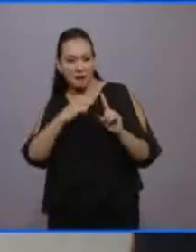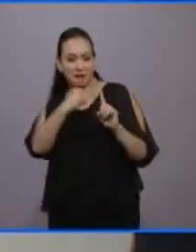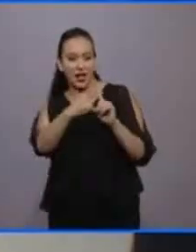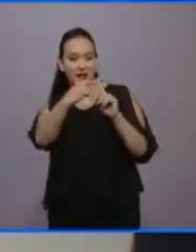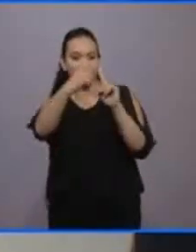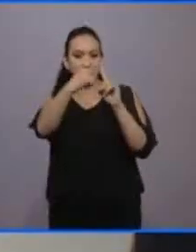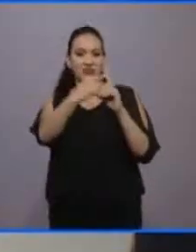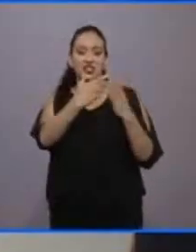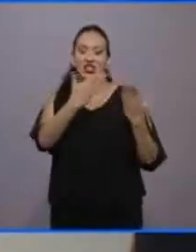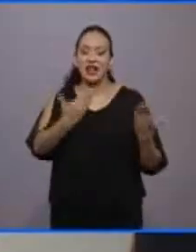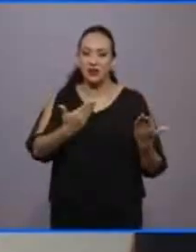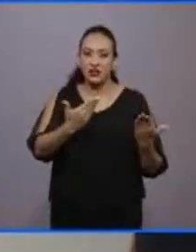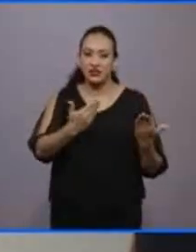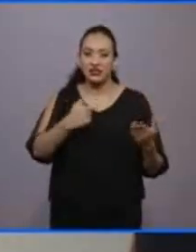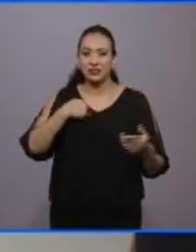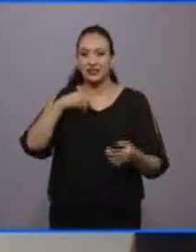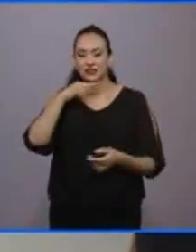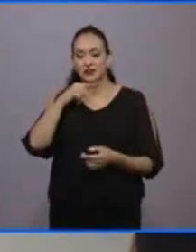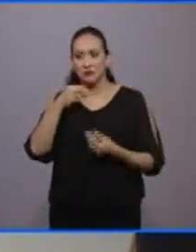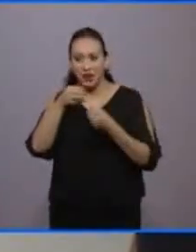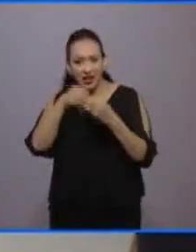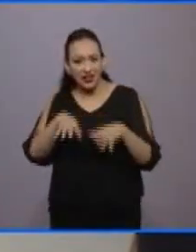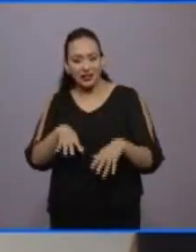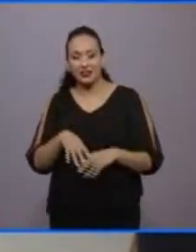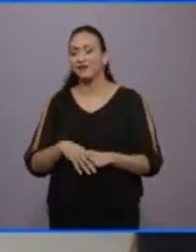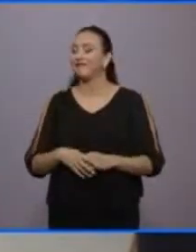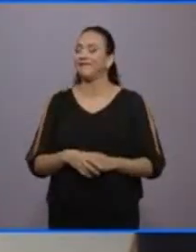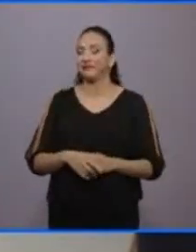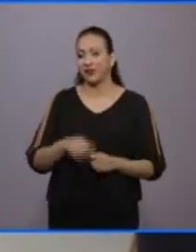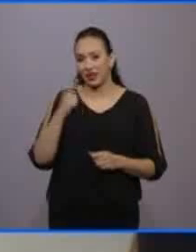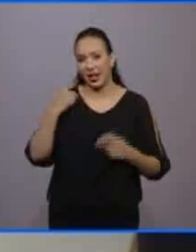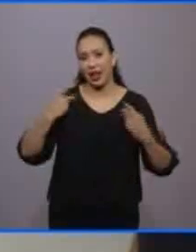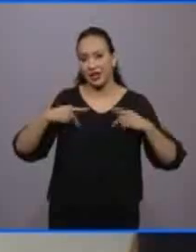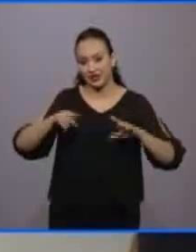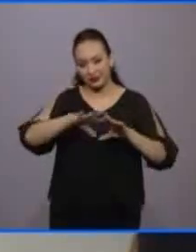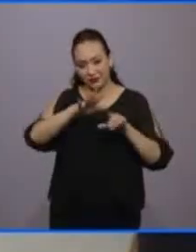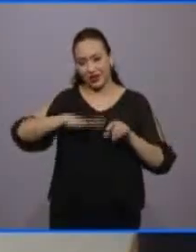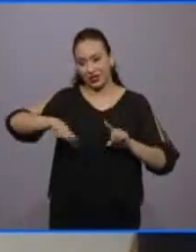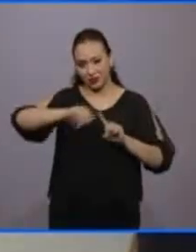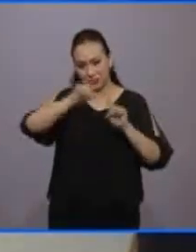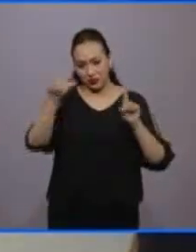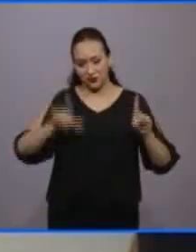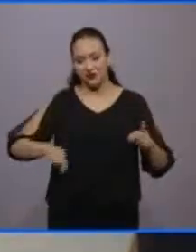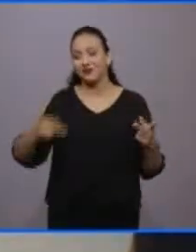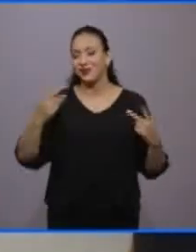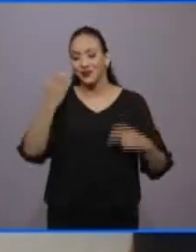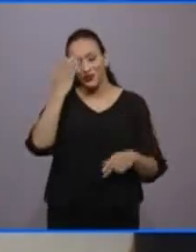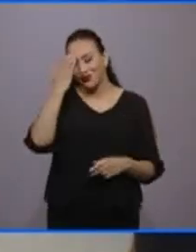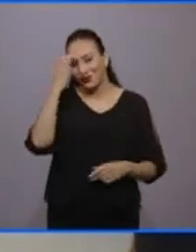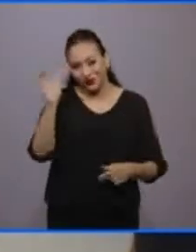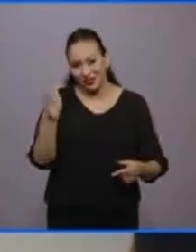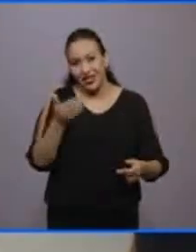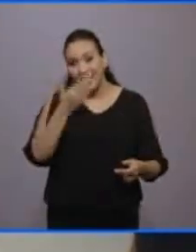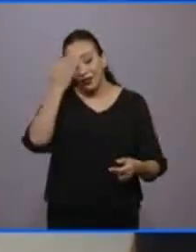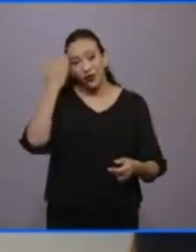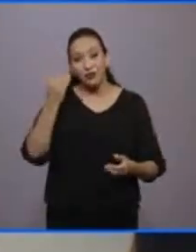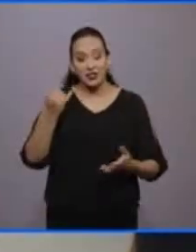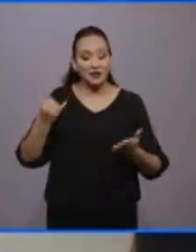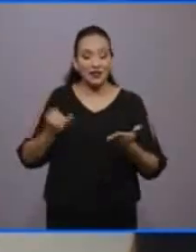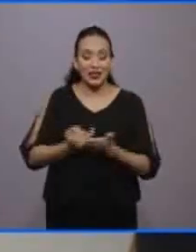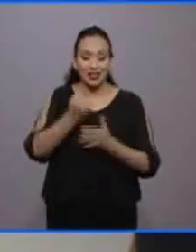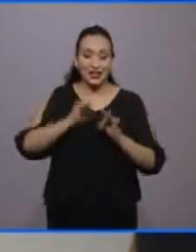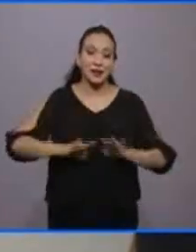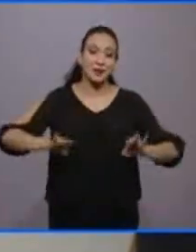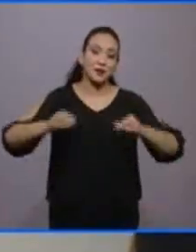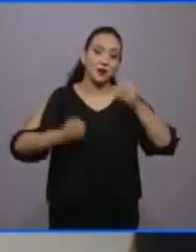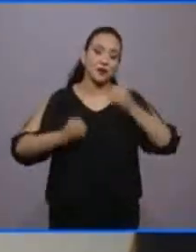es posible porque la sociedad desconoce precisamente las decisiones judiciales. Si